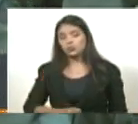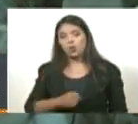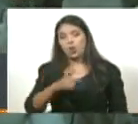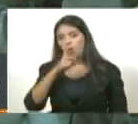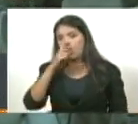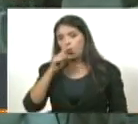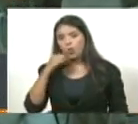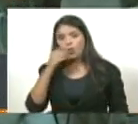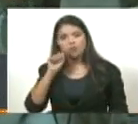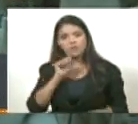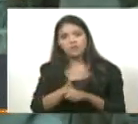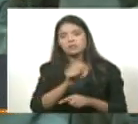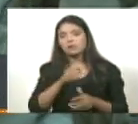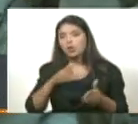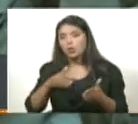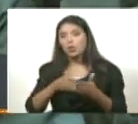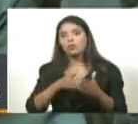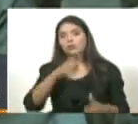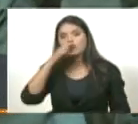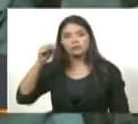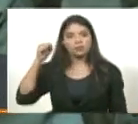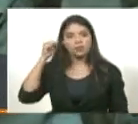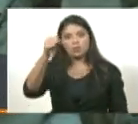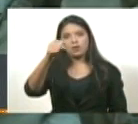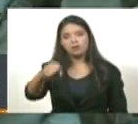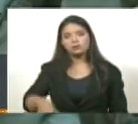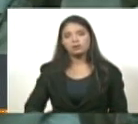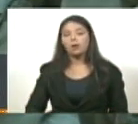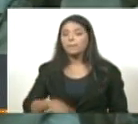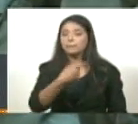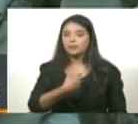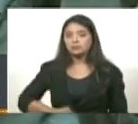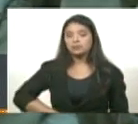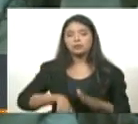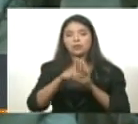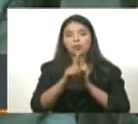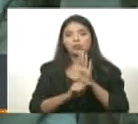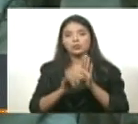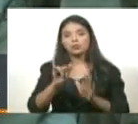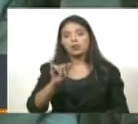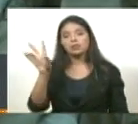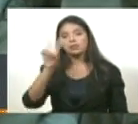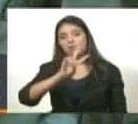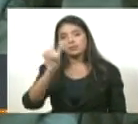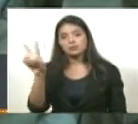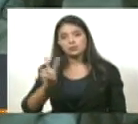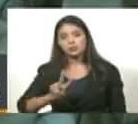ofensas contra el ciudadano Nicolás Maduro Moros, presidente constitucional